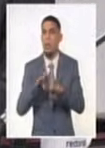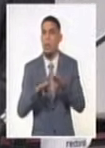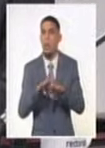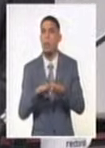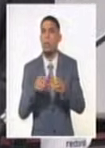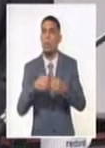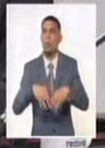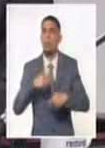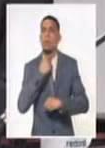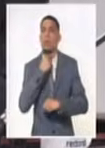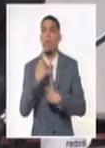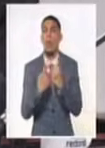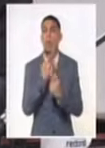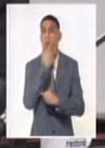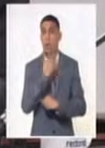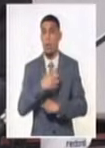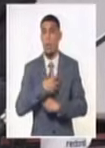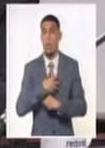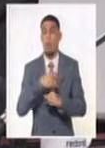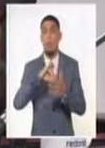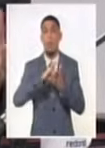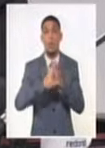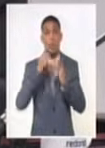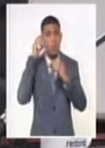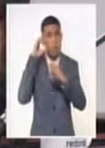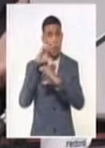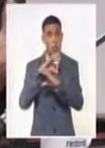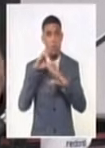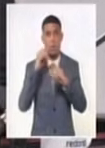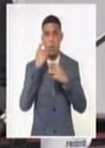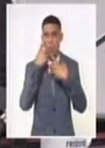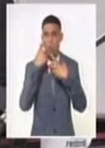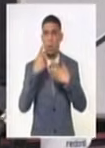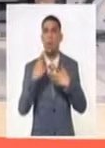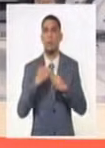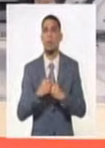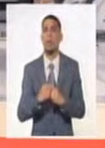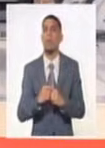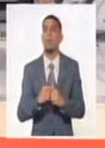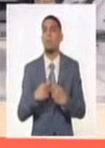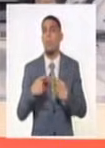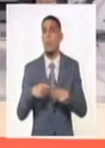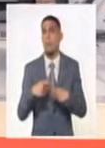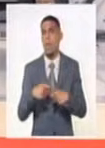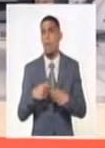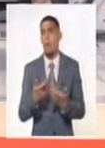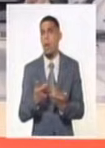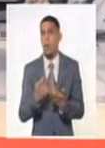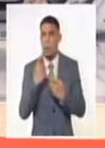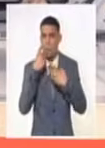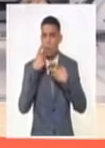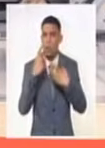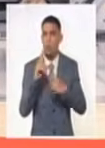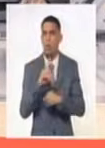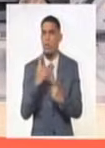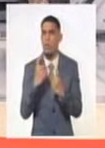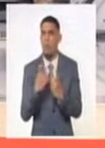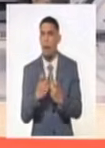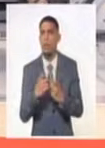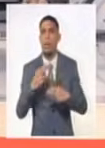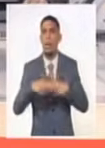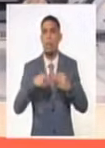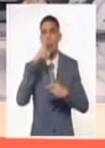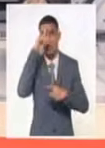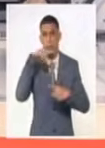en proyectos científicos de impacto, por supuesto, tienen ya un camino que incluso no necesitaría hasta una tesis,